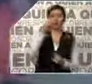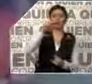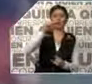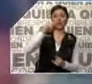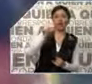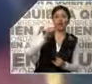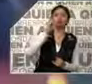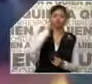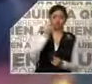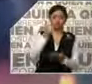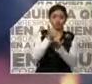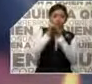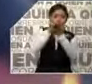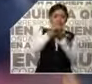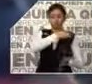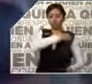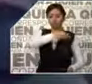ponga el cinturón de seguridad.